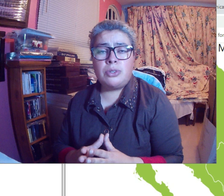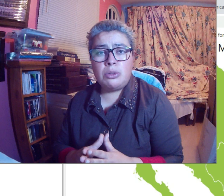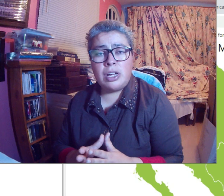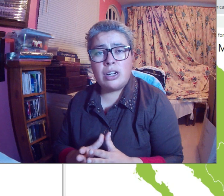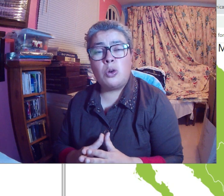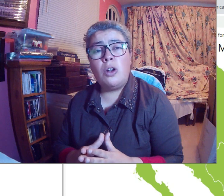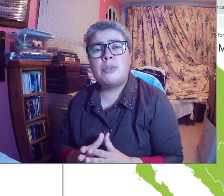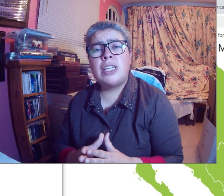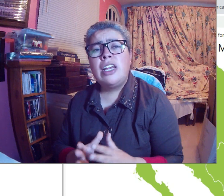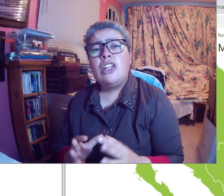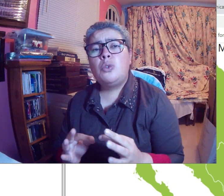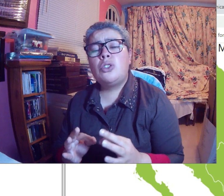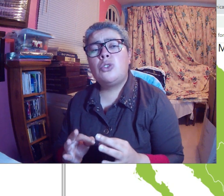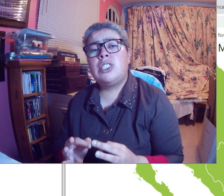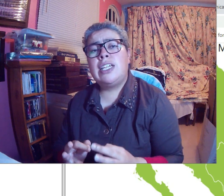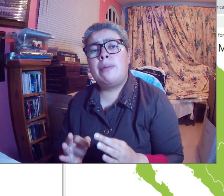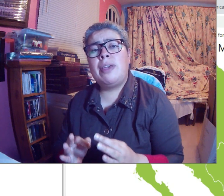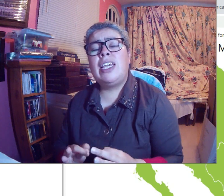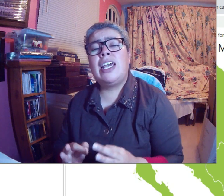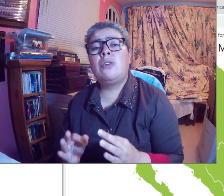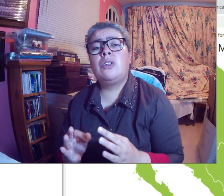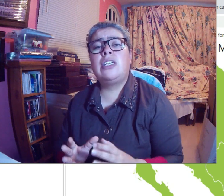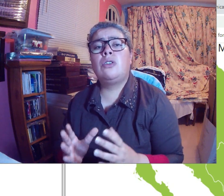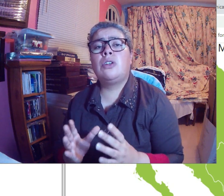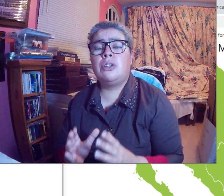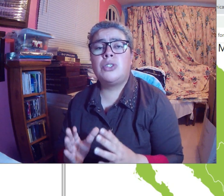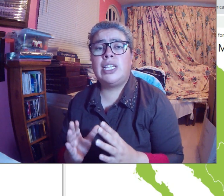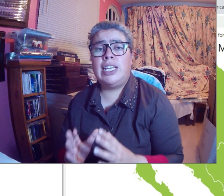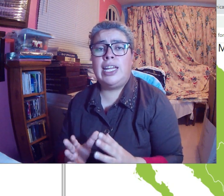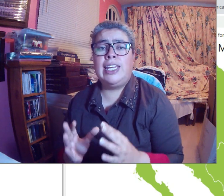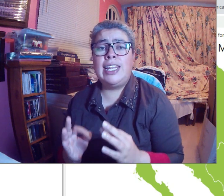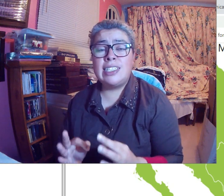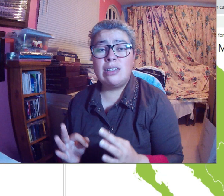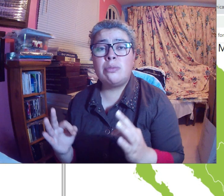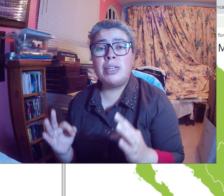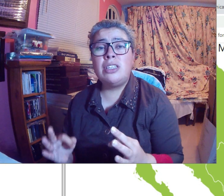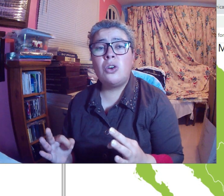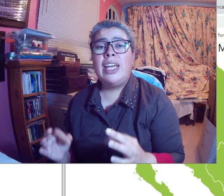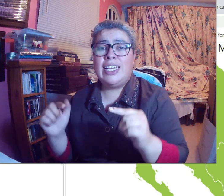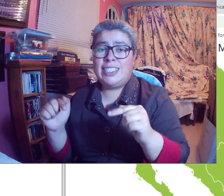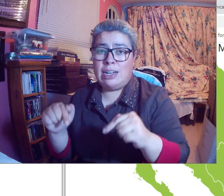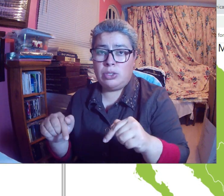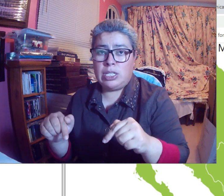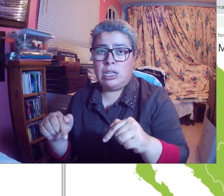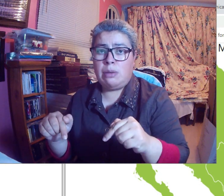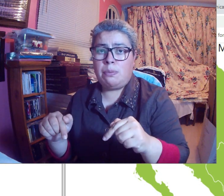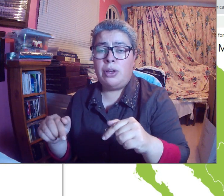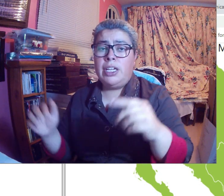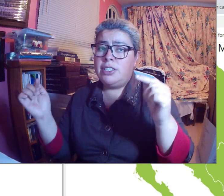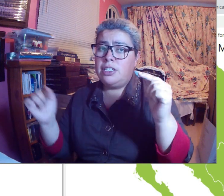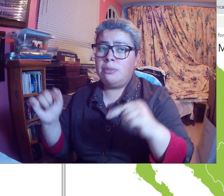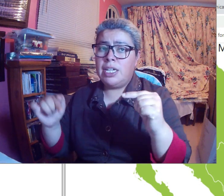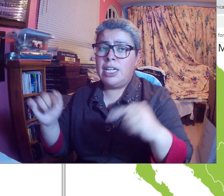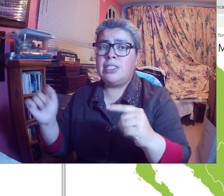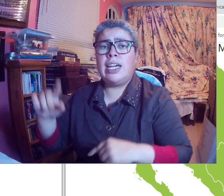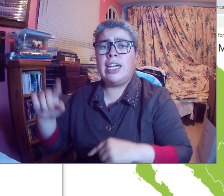podríamos saturar o colapsar nuestro sistema mexicano, y es lo que no se quiere. Y en este momento estamos a tiempo. Y